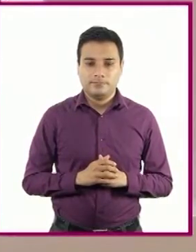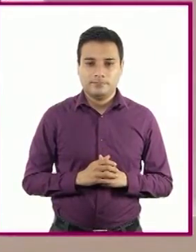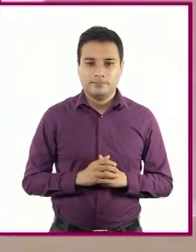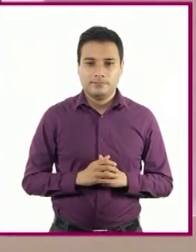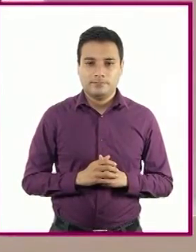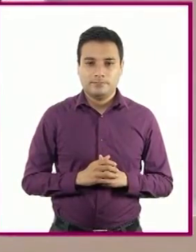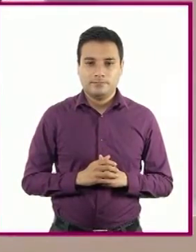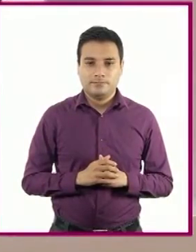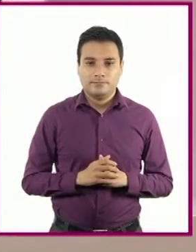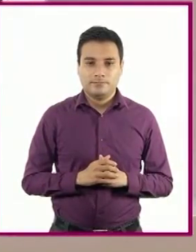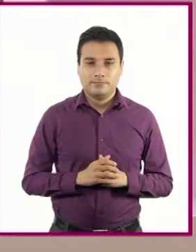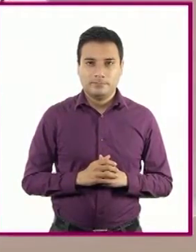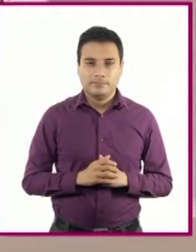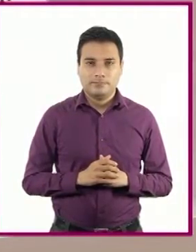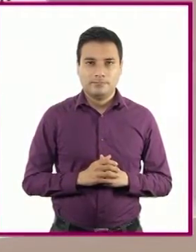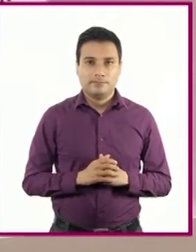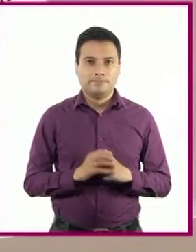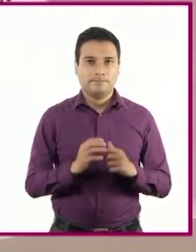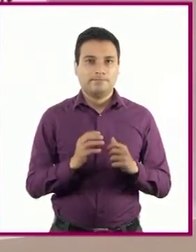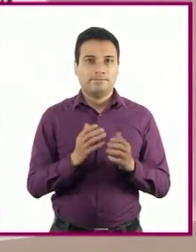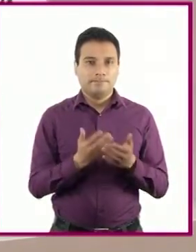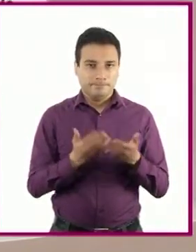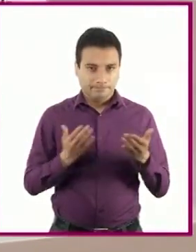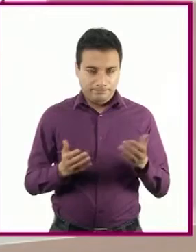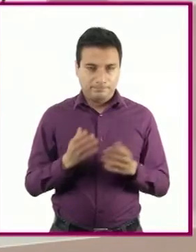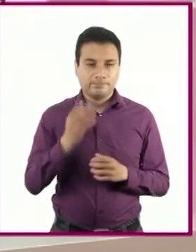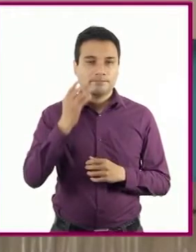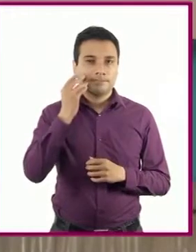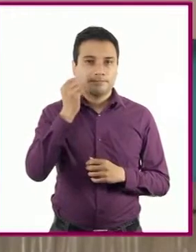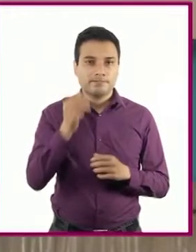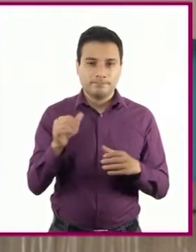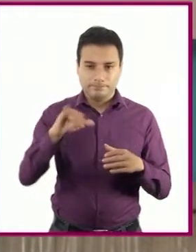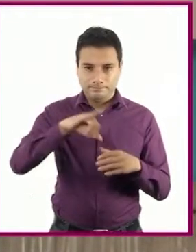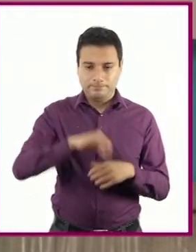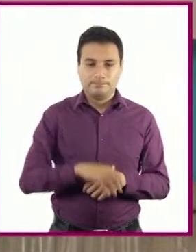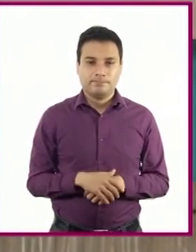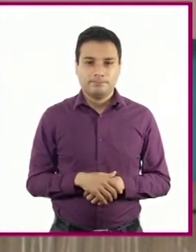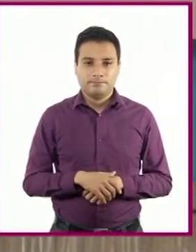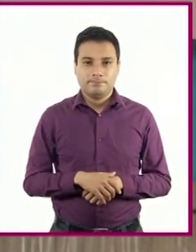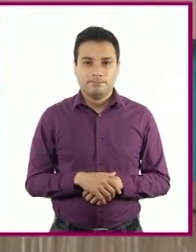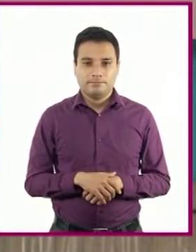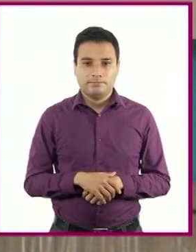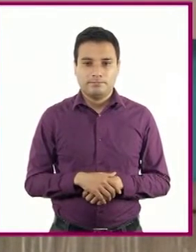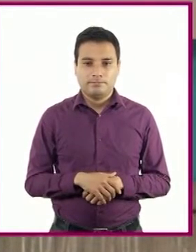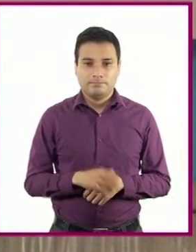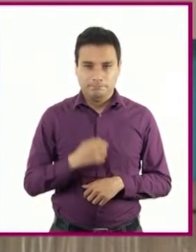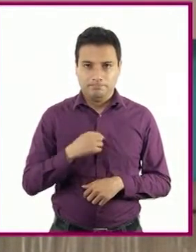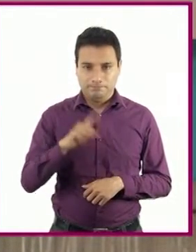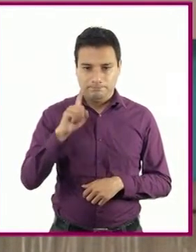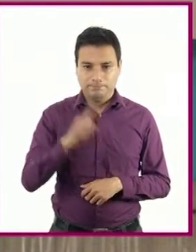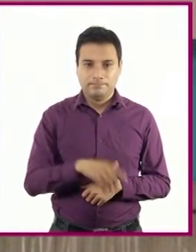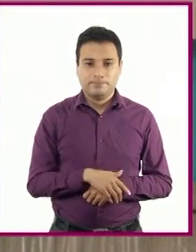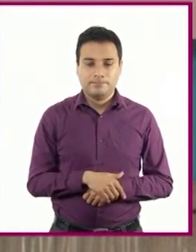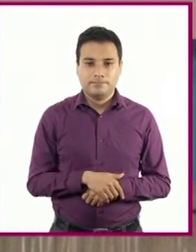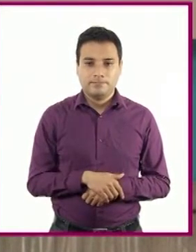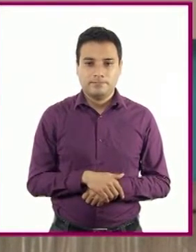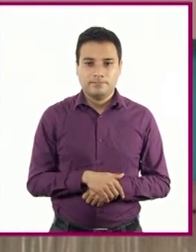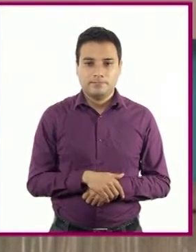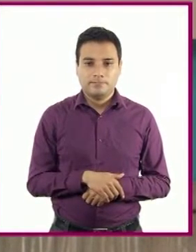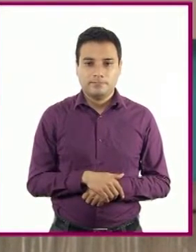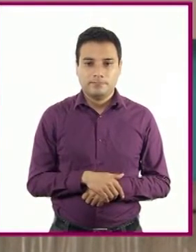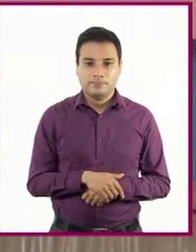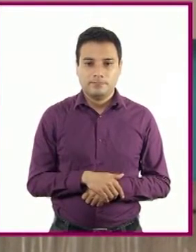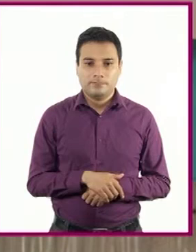Ahora colocaremos el jugo de limón, maestro. Claro, si me lo puede pasar. Claro. Gracias. ¿Así está bien o